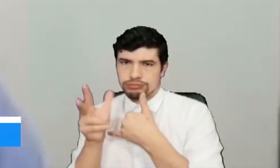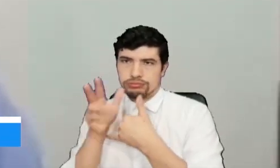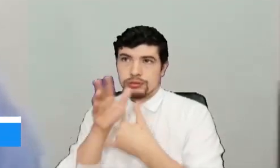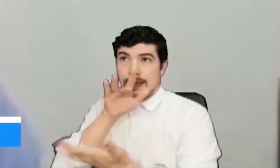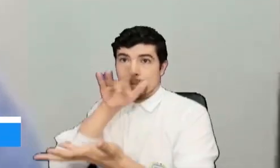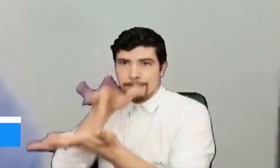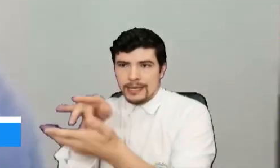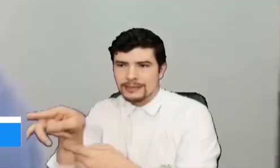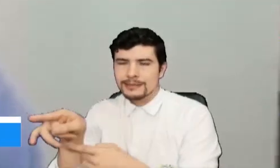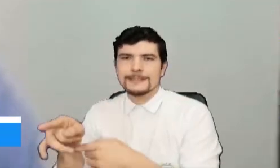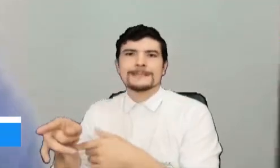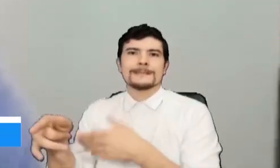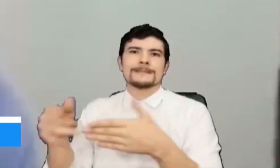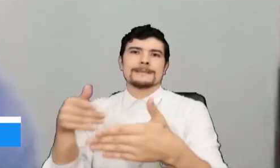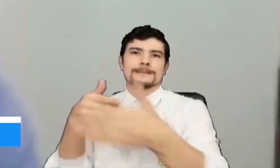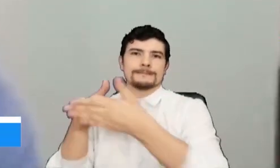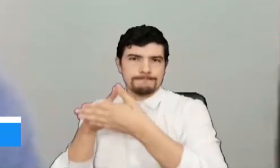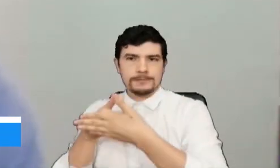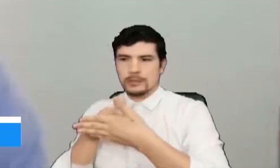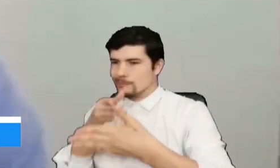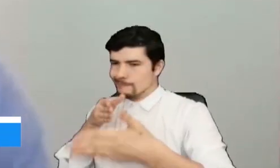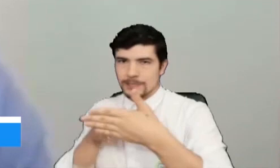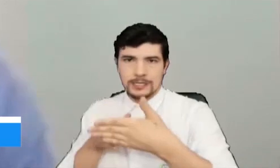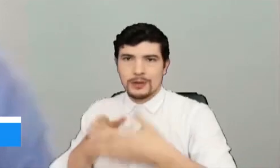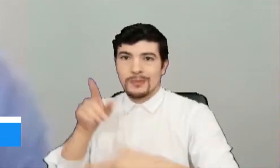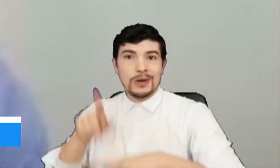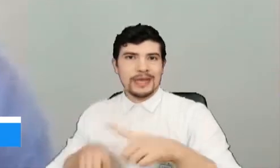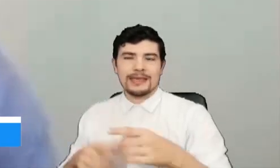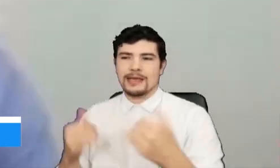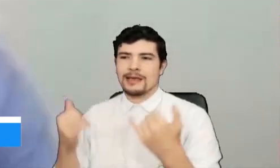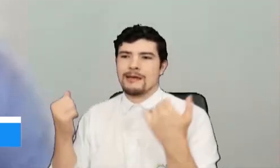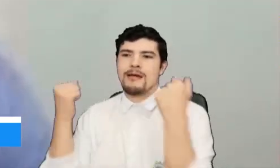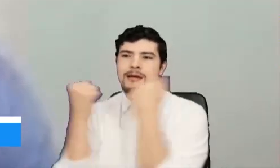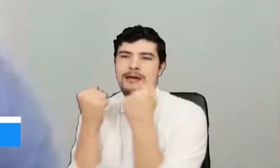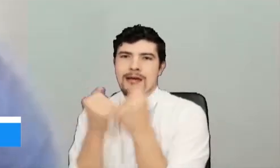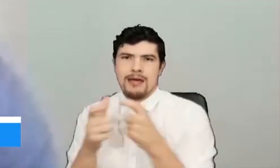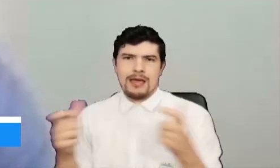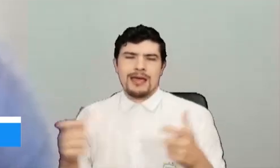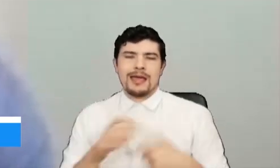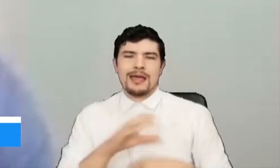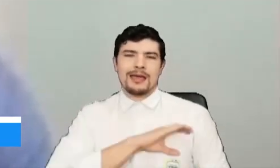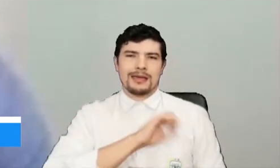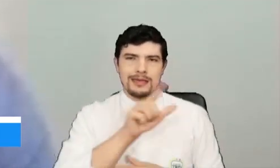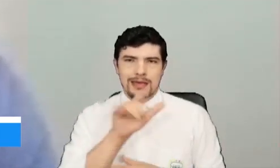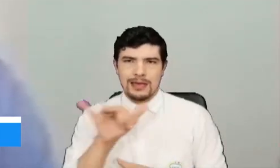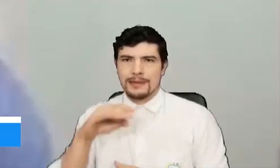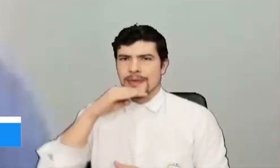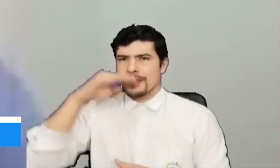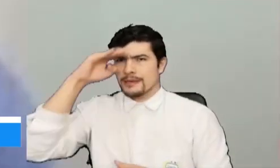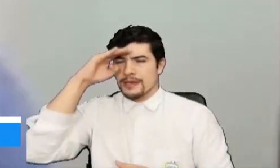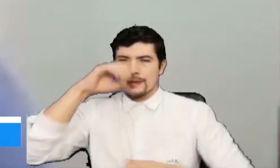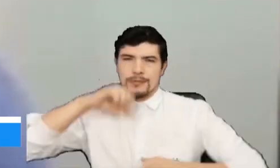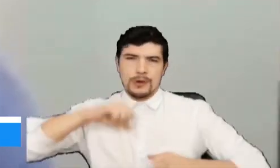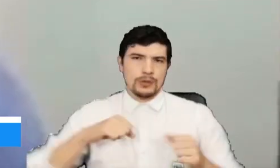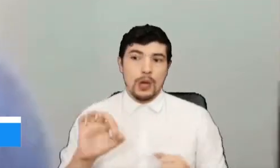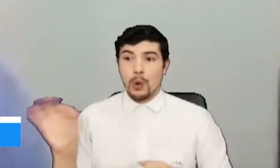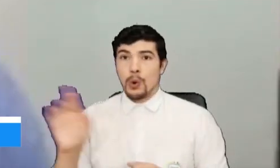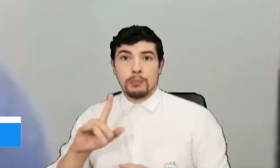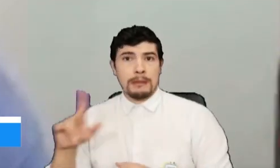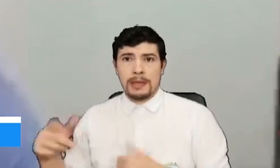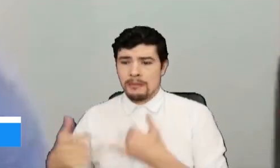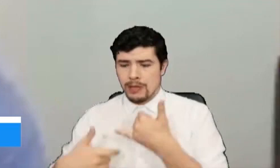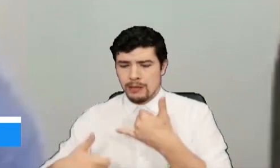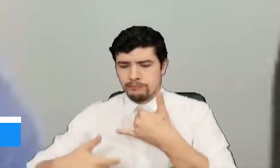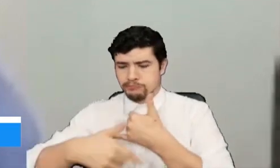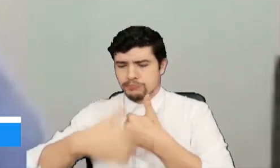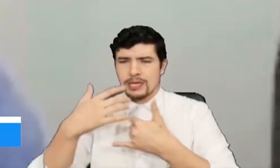población viene de ciudades como Cali, Medellín, Bogotá y algunos incluso de otros países como Chile, Perú o Ecuador. Esto se ha